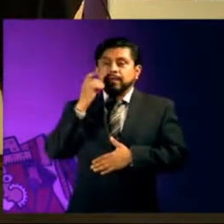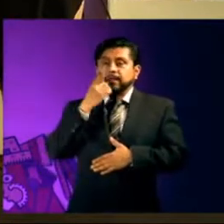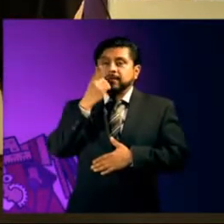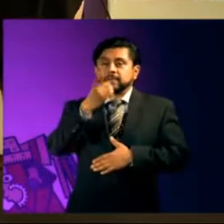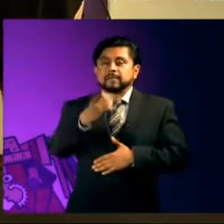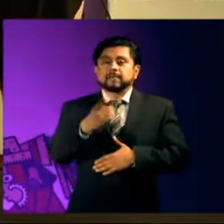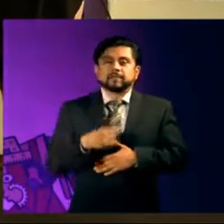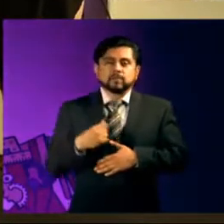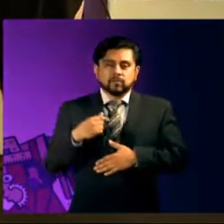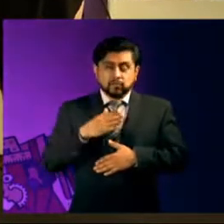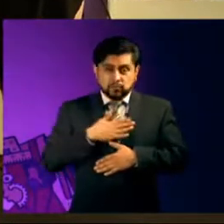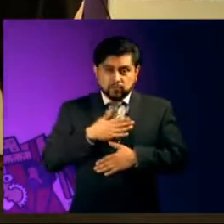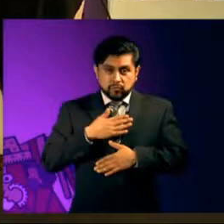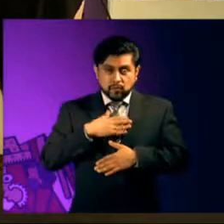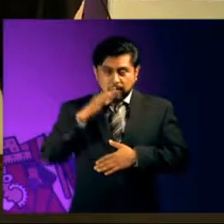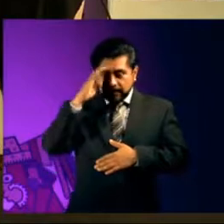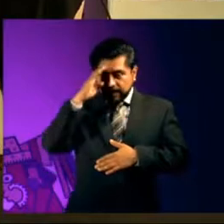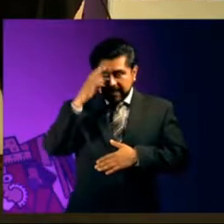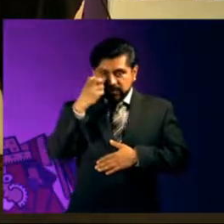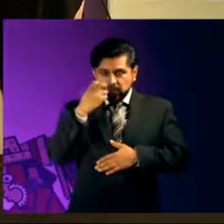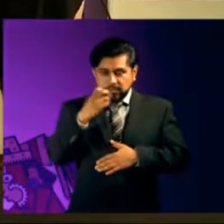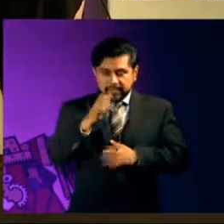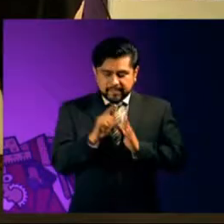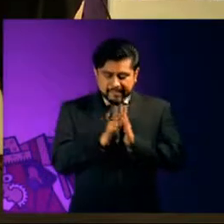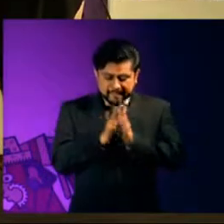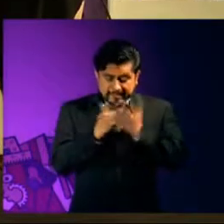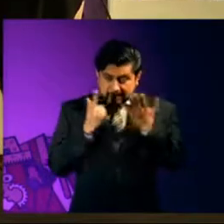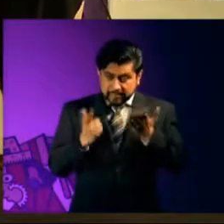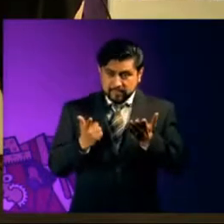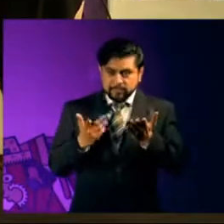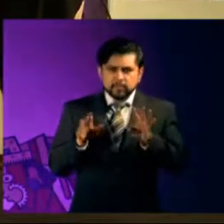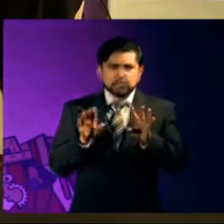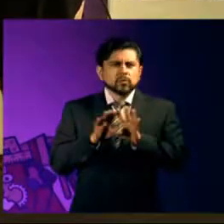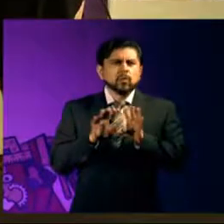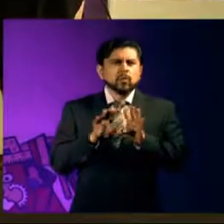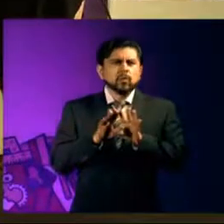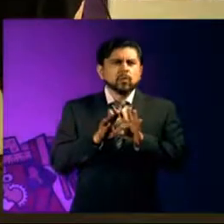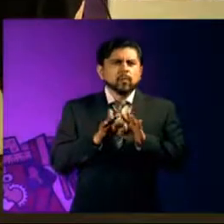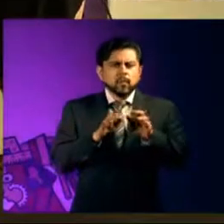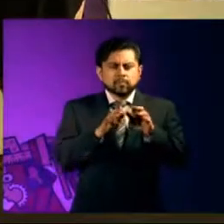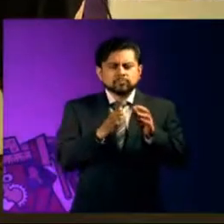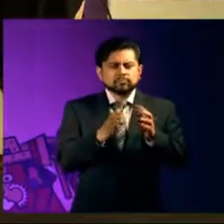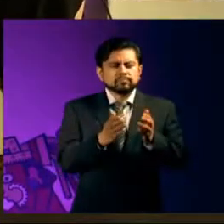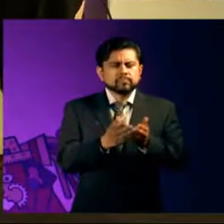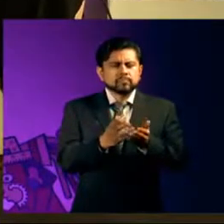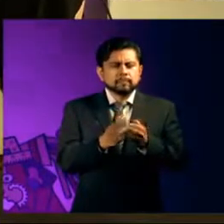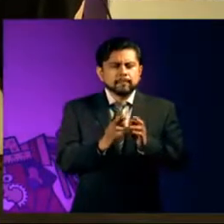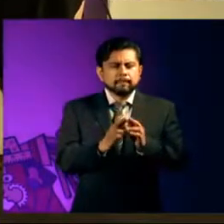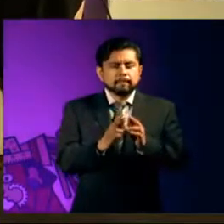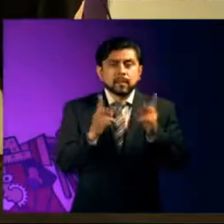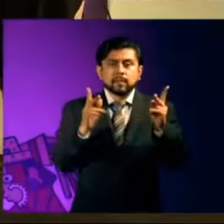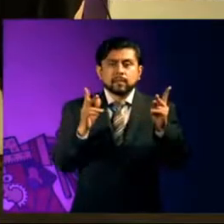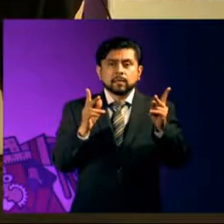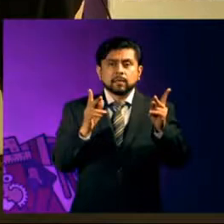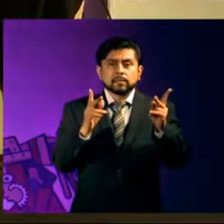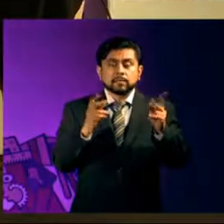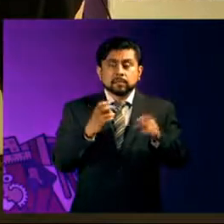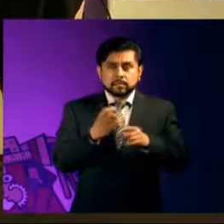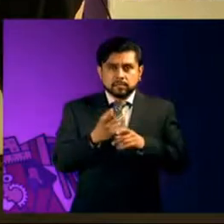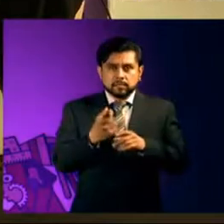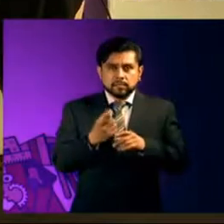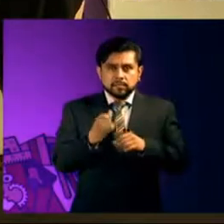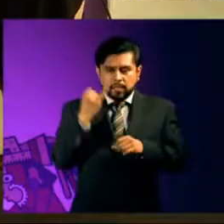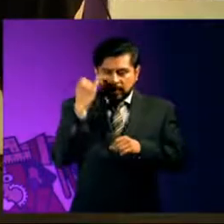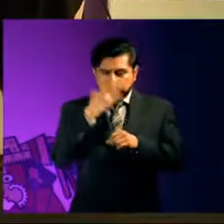yo pienso que esta novela es como una vasija que se rompió que es una imagen que se usa al principio de la novela